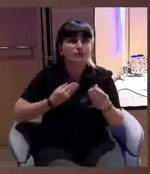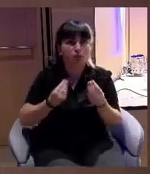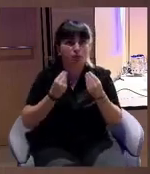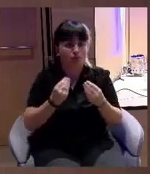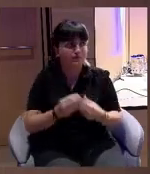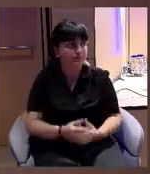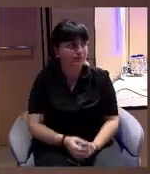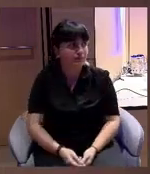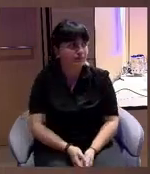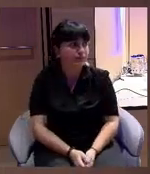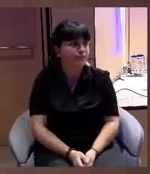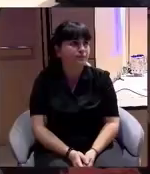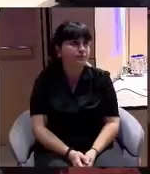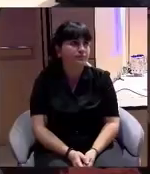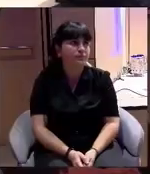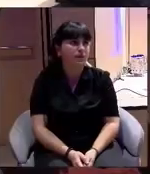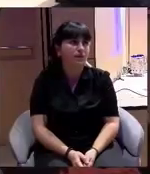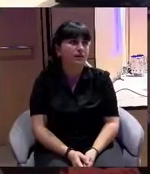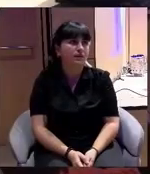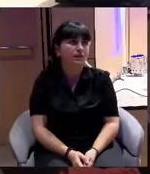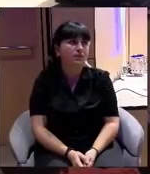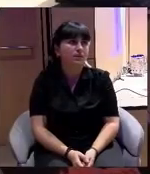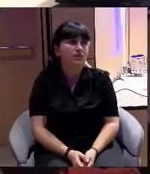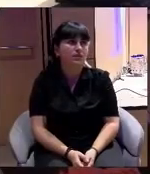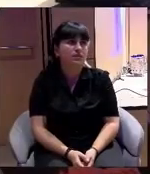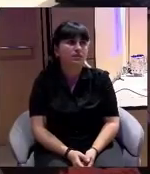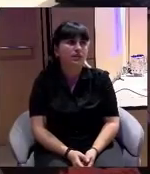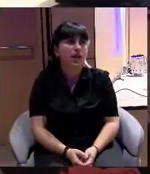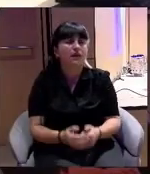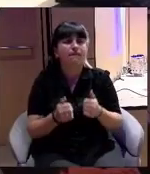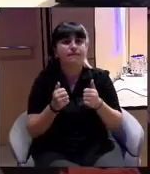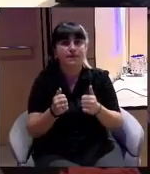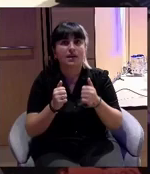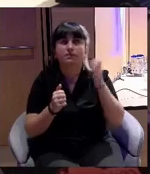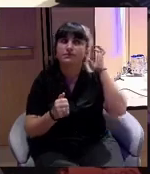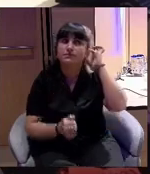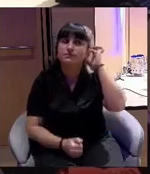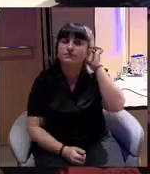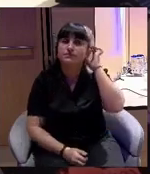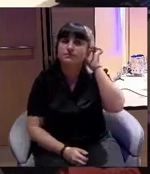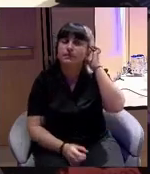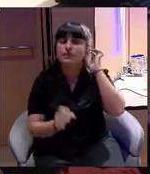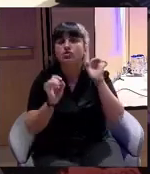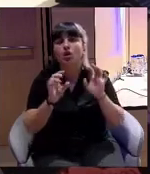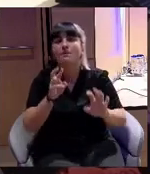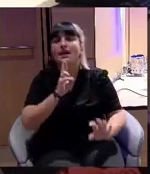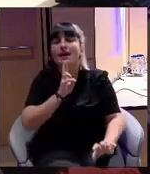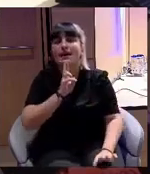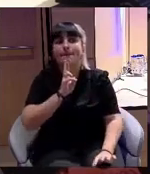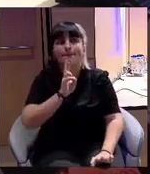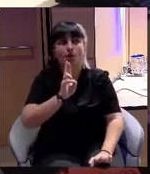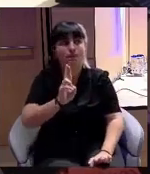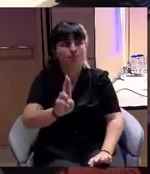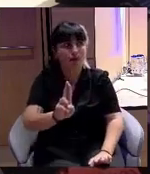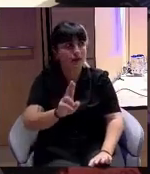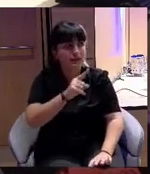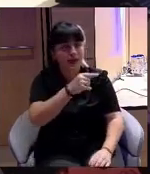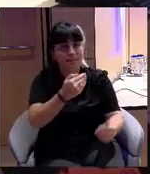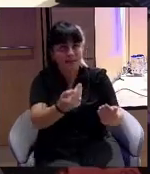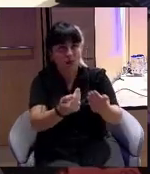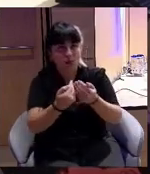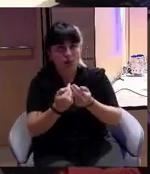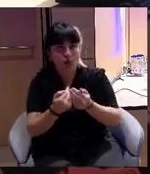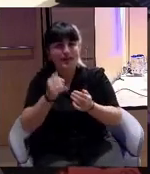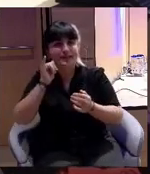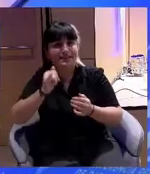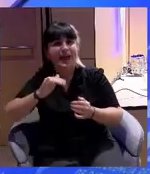congreso buenísimo en respuesta y concreto porque ahí ya nos avisan lo del tiempo si hay